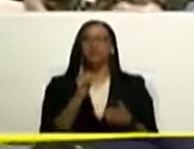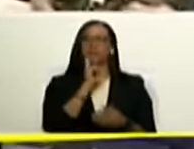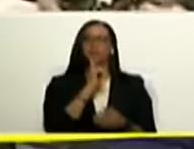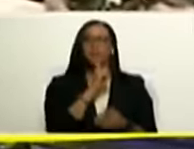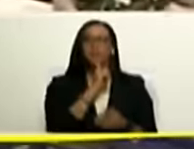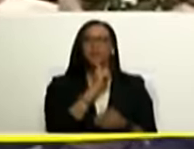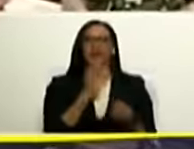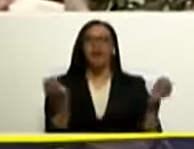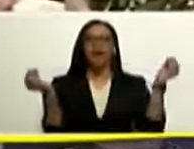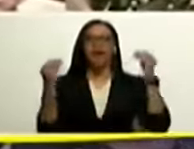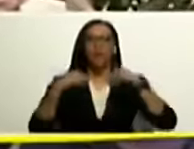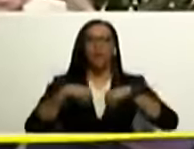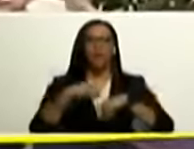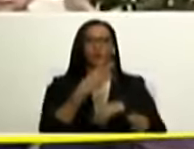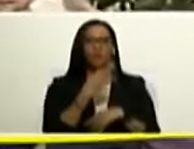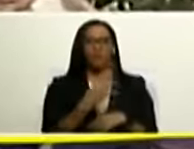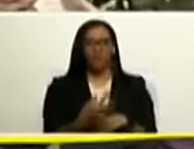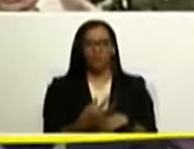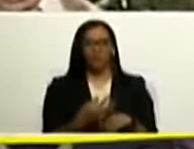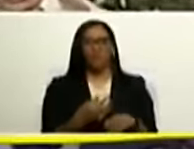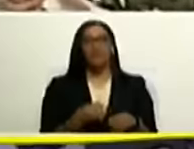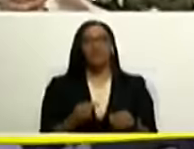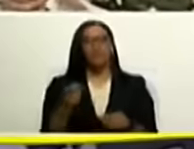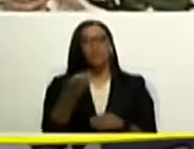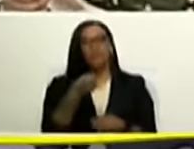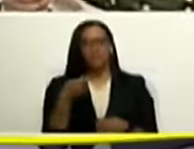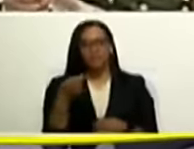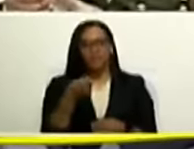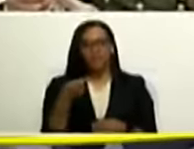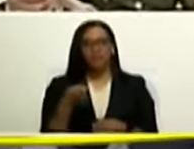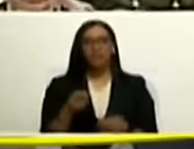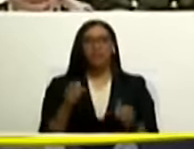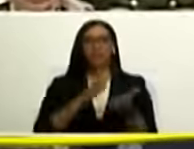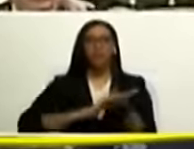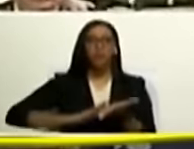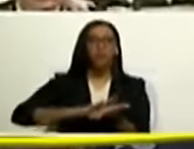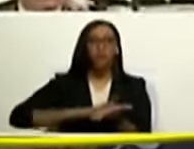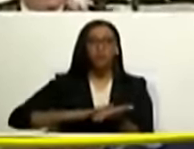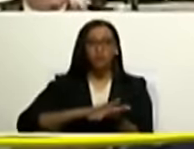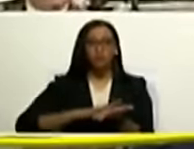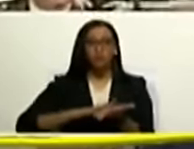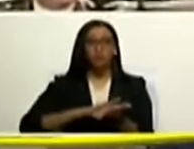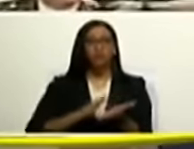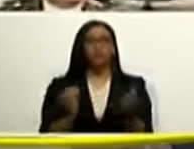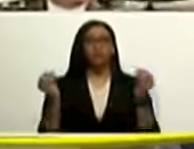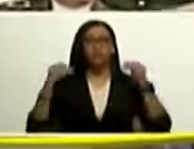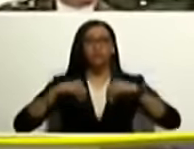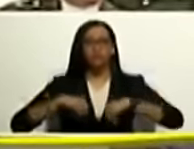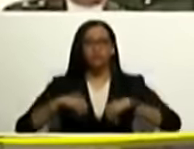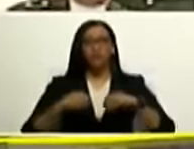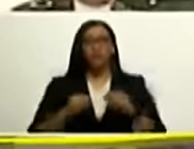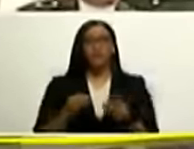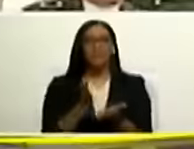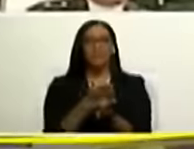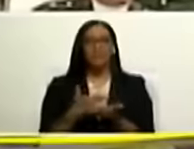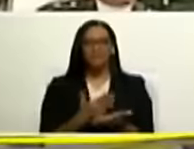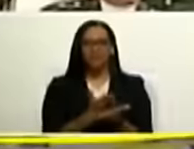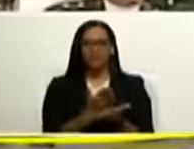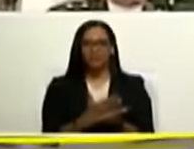llamado Acuerdo de Ginebra y búsqueda de una solución práctica y satisfactoria para las